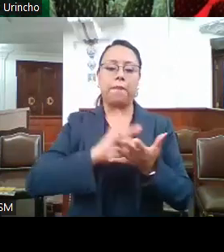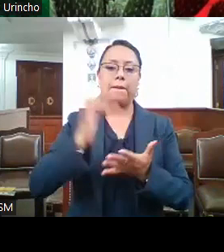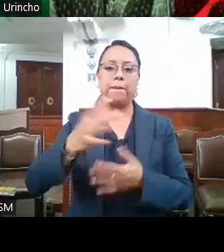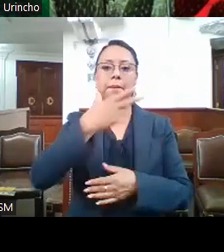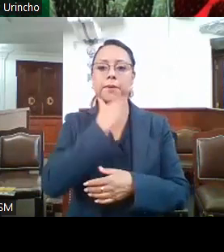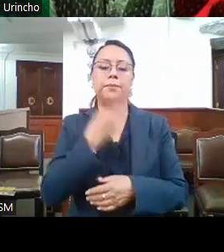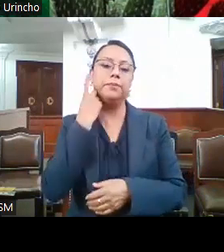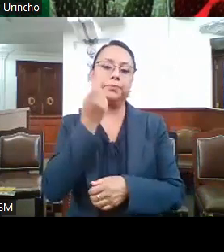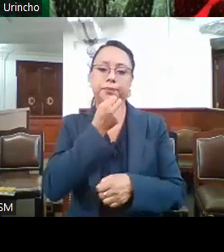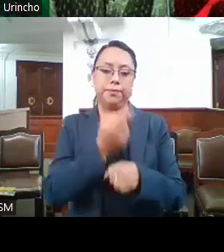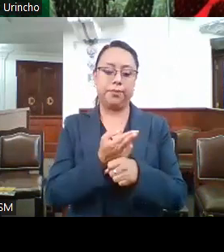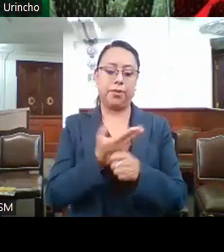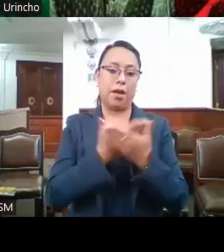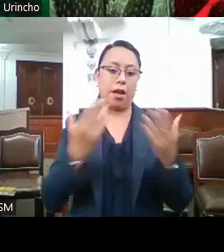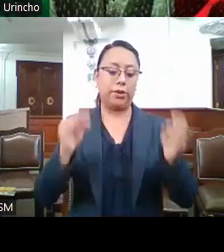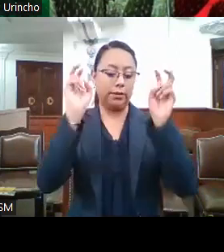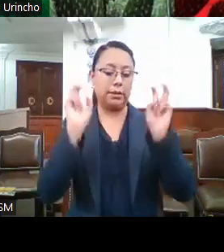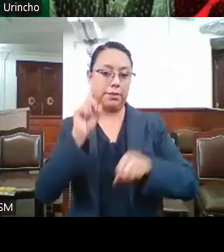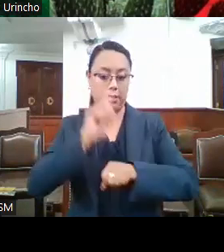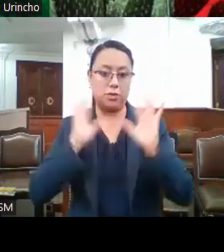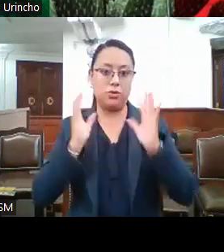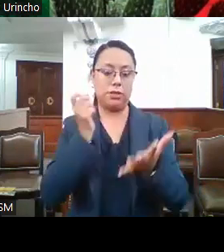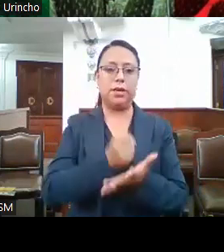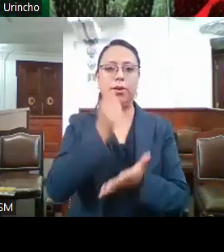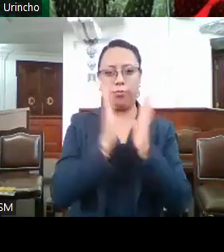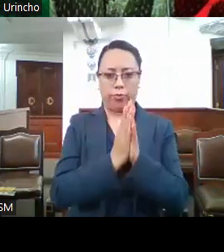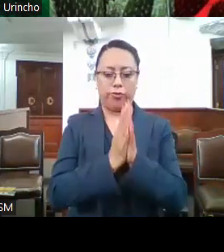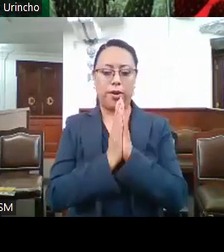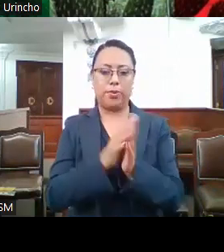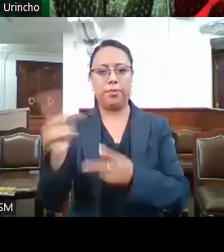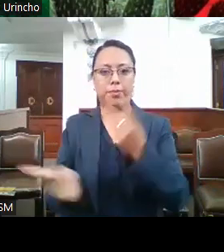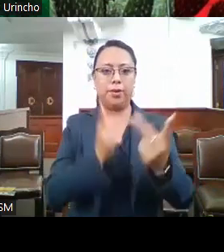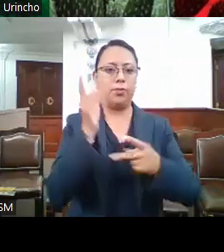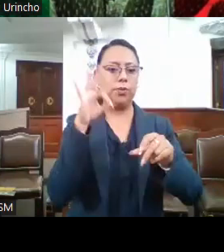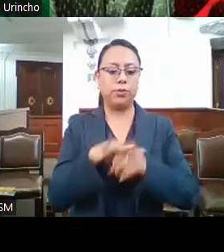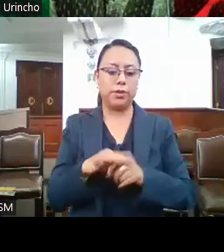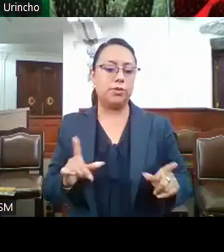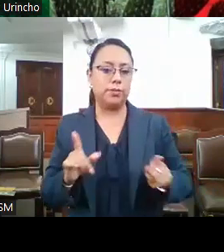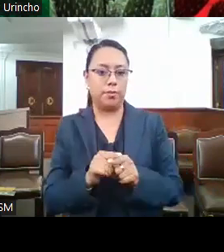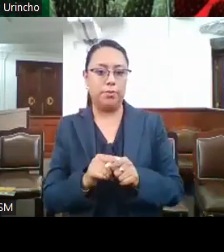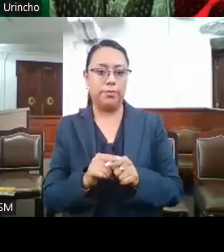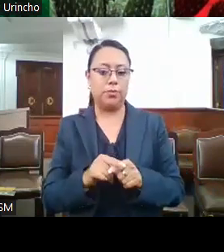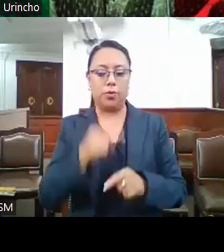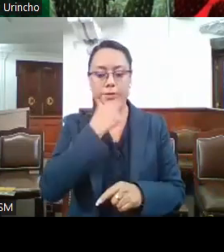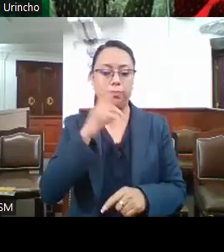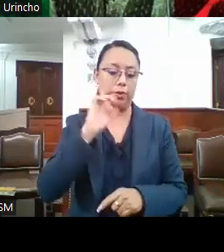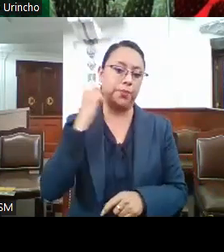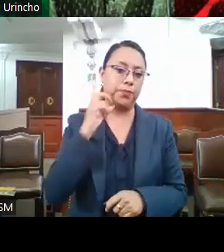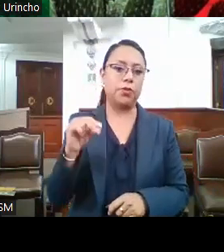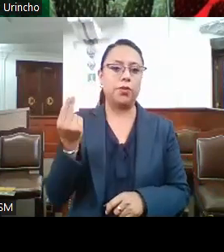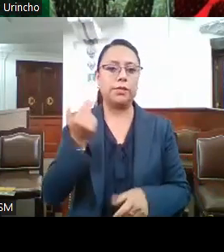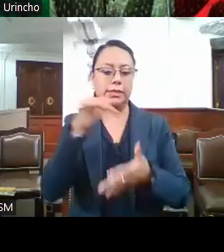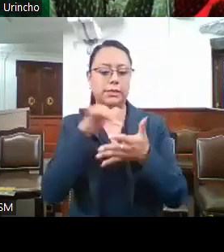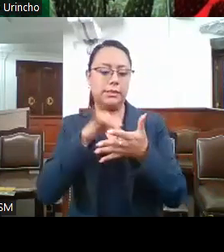virtud de que el orden del día ha sido aprobado, le solicito ahora consultar a las y los diputados en votación económica si es de dispensarse la lectura de los